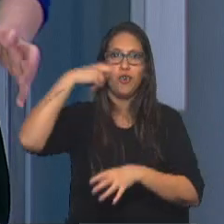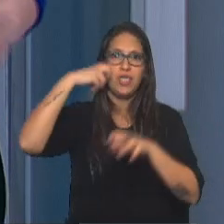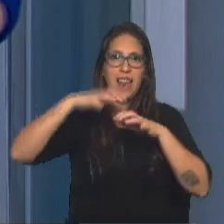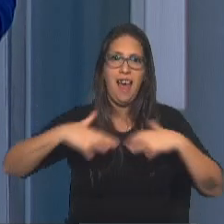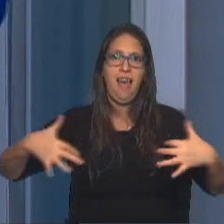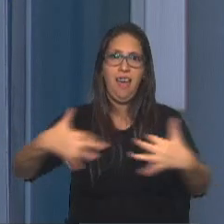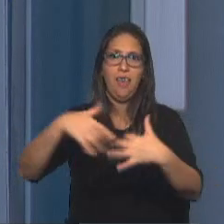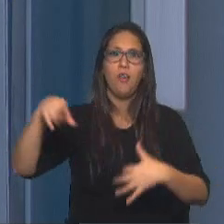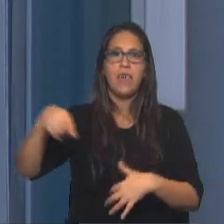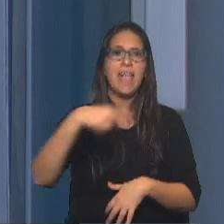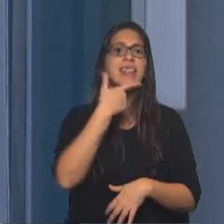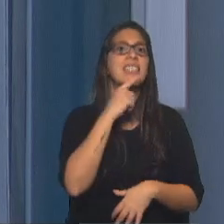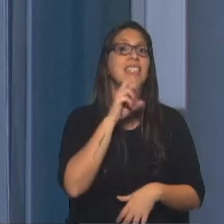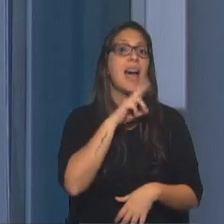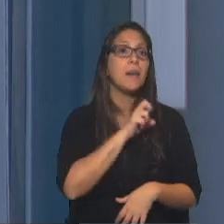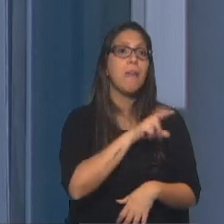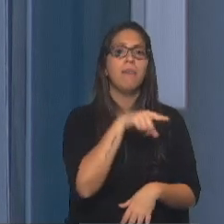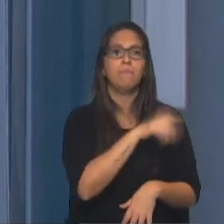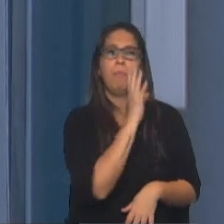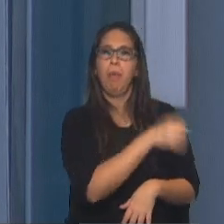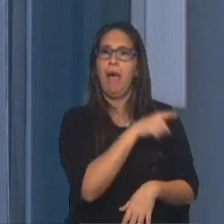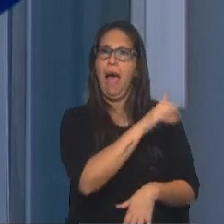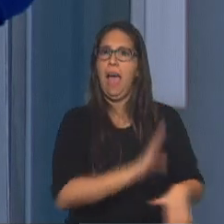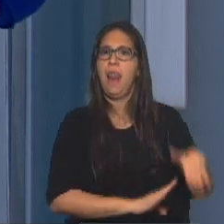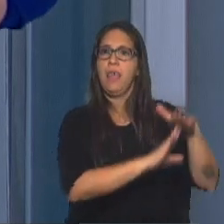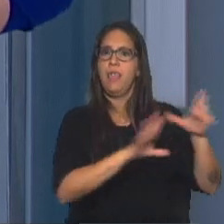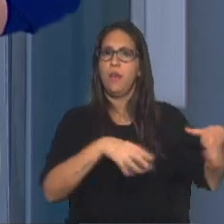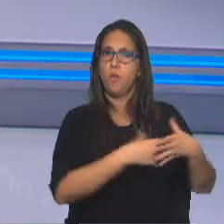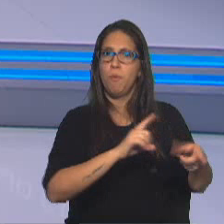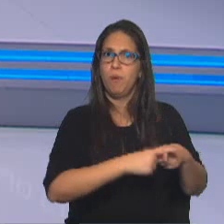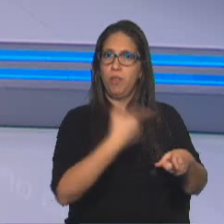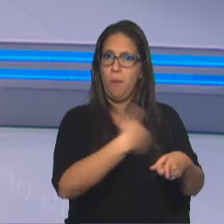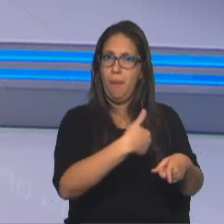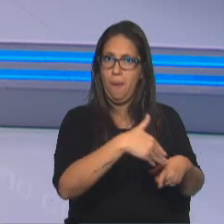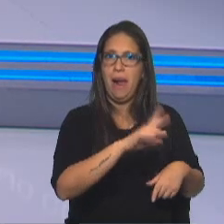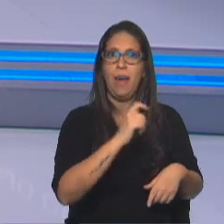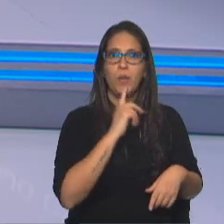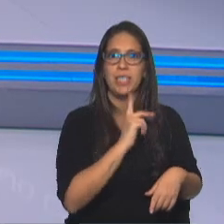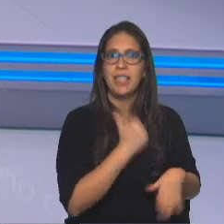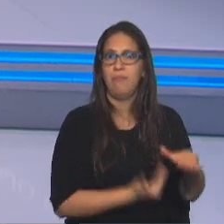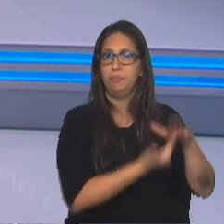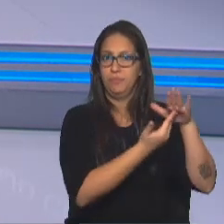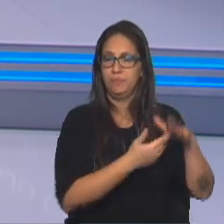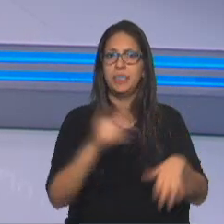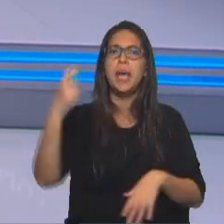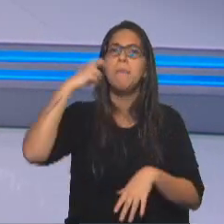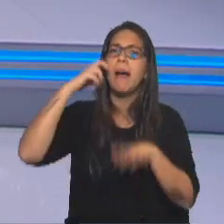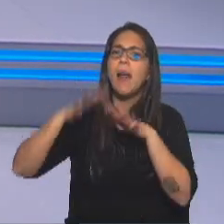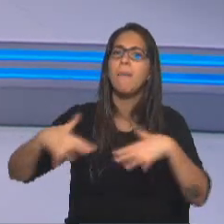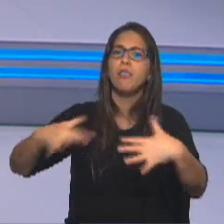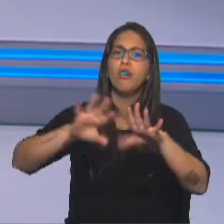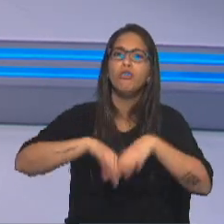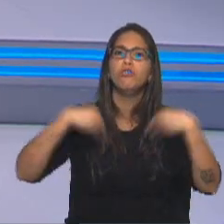se empieza a hacer muy conocido ya como el líder del Partido Laborista. Bueno, recién hablábamos del Parlamento. Bueno, ¿cómo quedó conformado